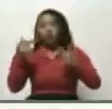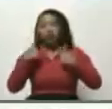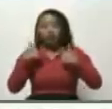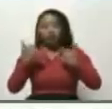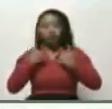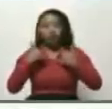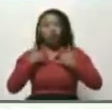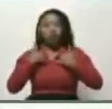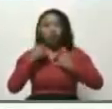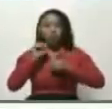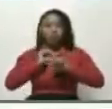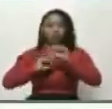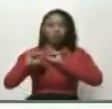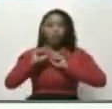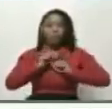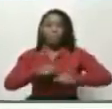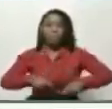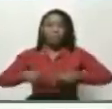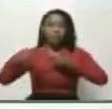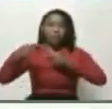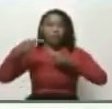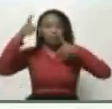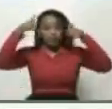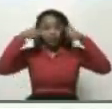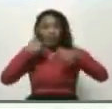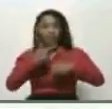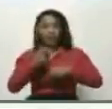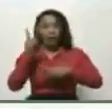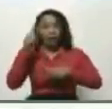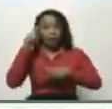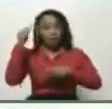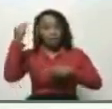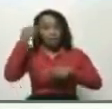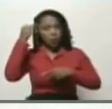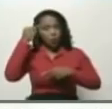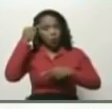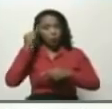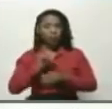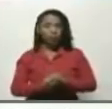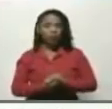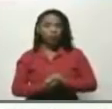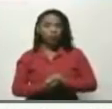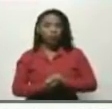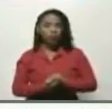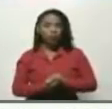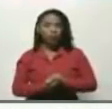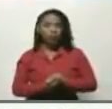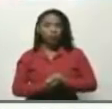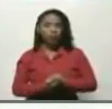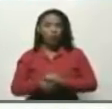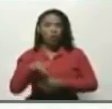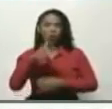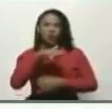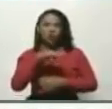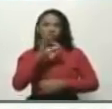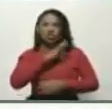combatir. Chávez decía de una manera obsesiva, ¿y dónde está el